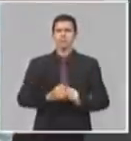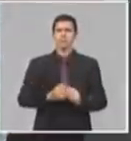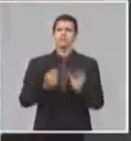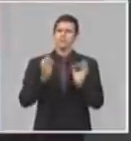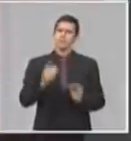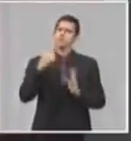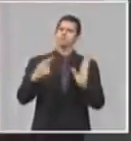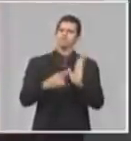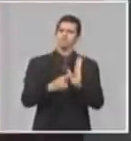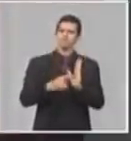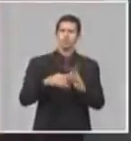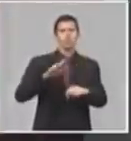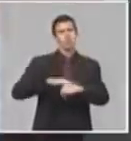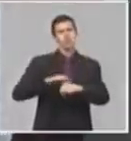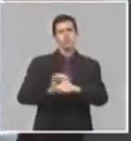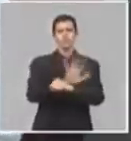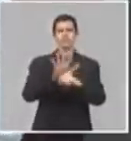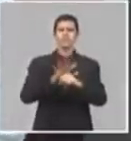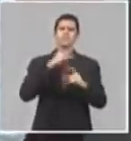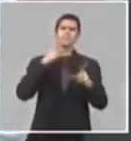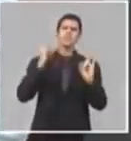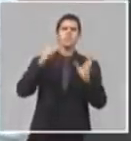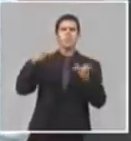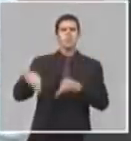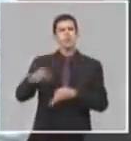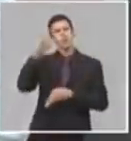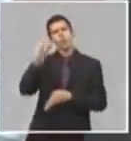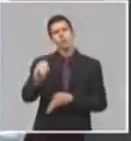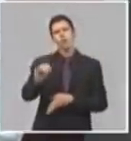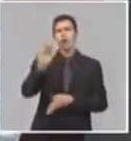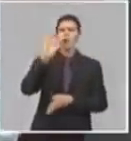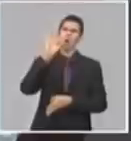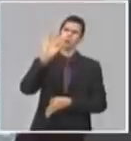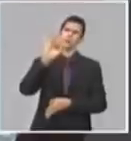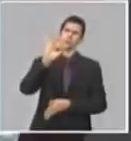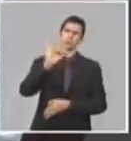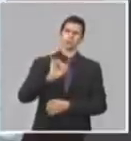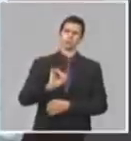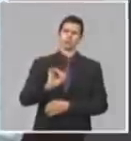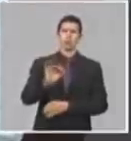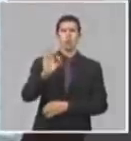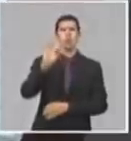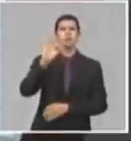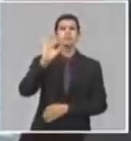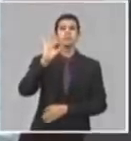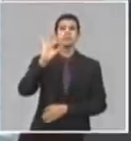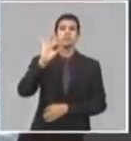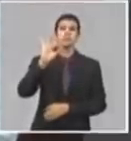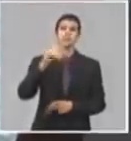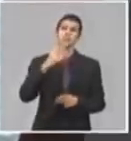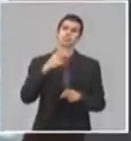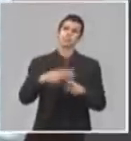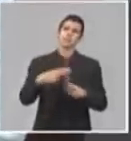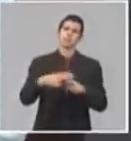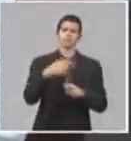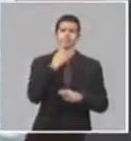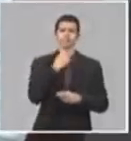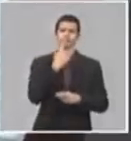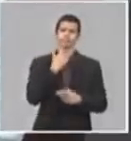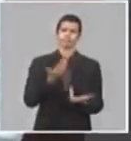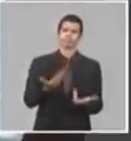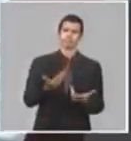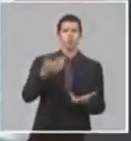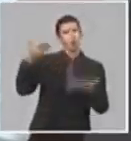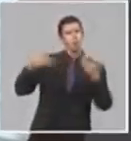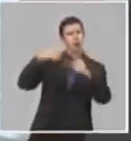es mínima comparada con lo que pasa en el mundo, nos consuela y anima que no falleció ningún niño,